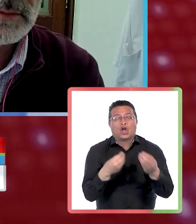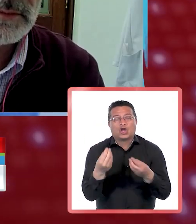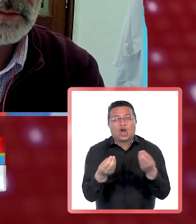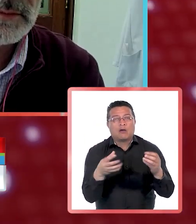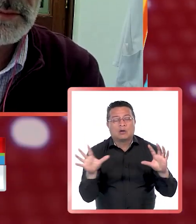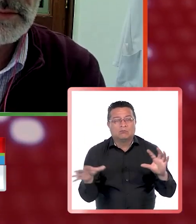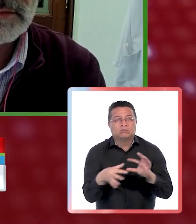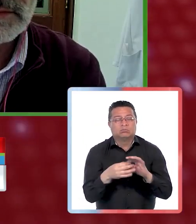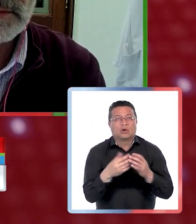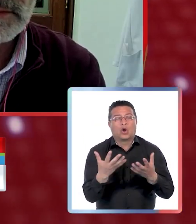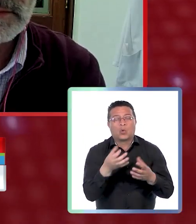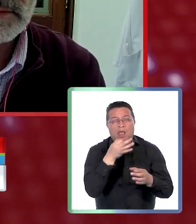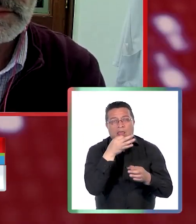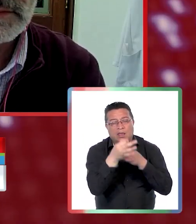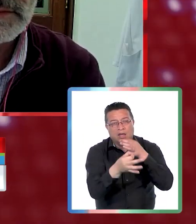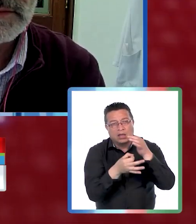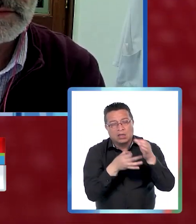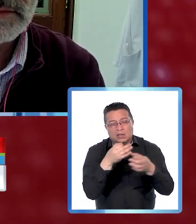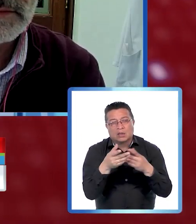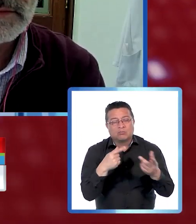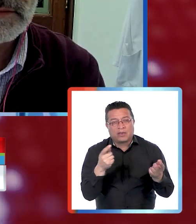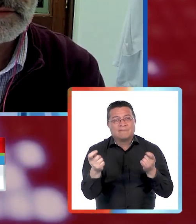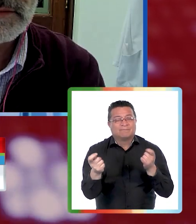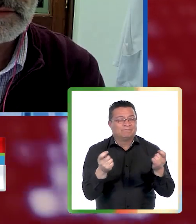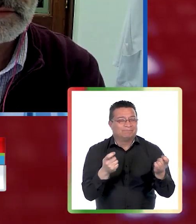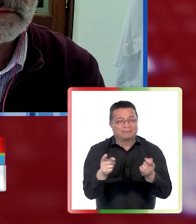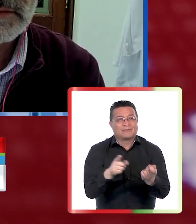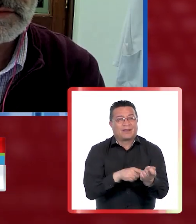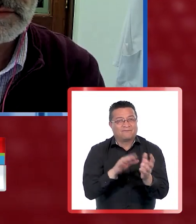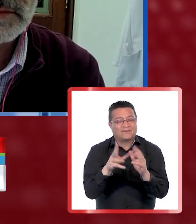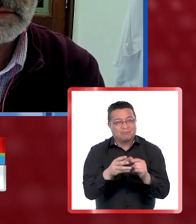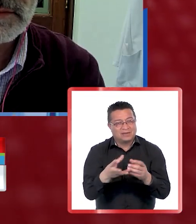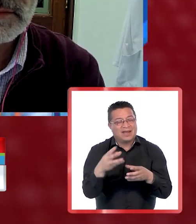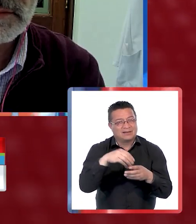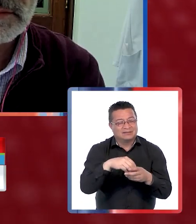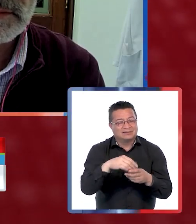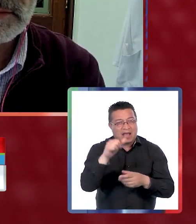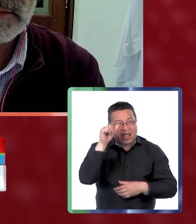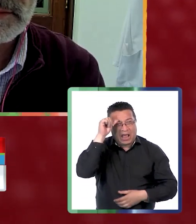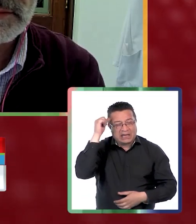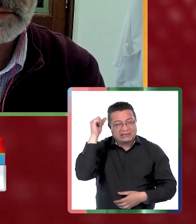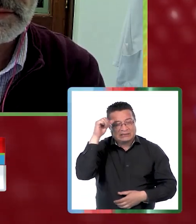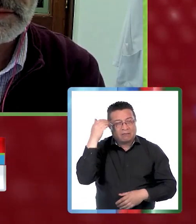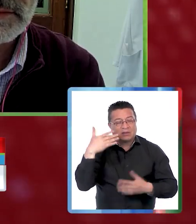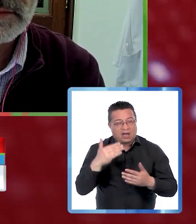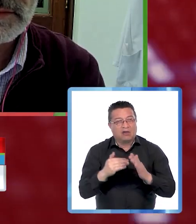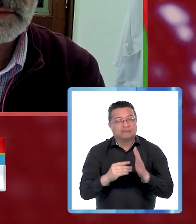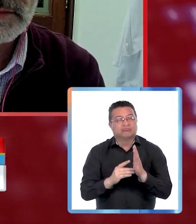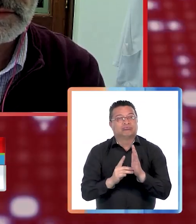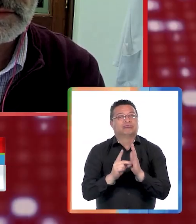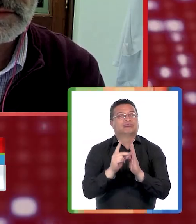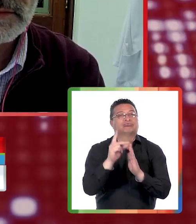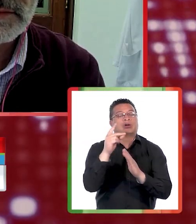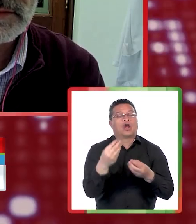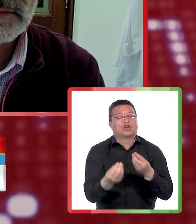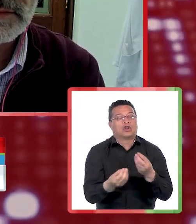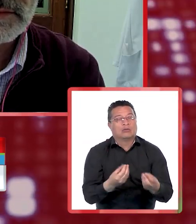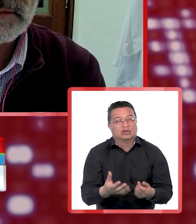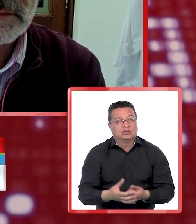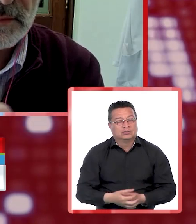¿Cómo se conlleva? ¿Cuáles son las recomendaciones para manejar a nivel familiar un Alzheimer ya bien desarrollado?